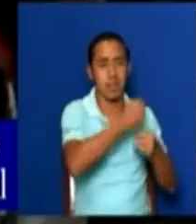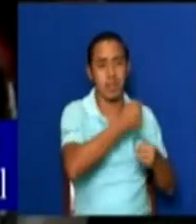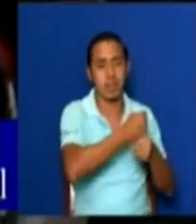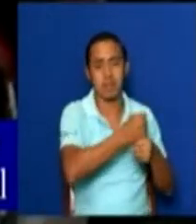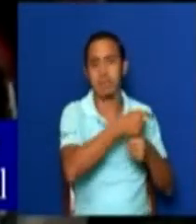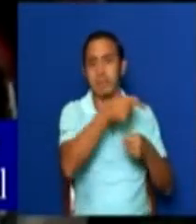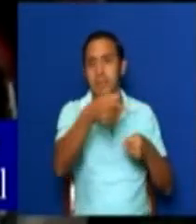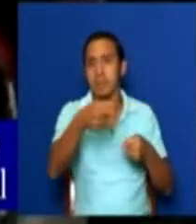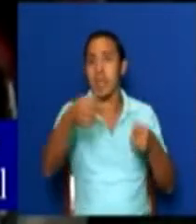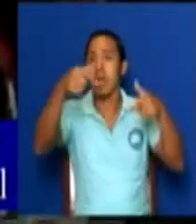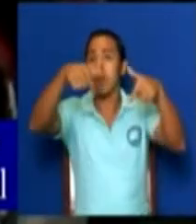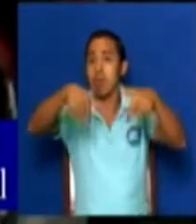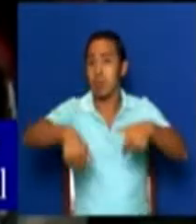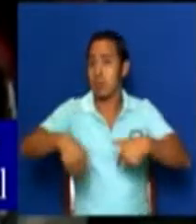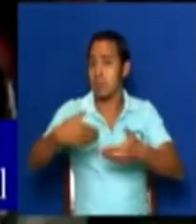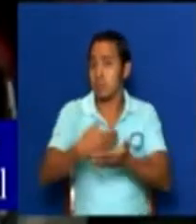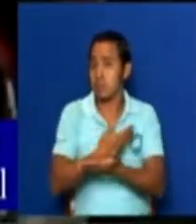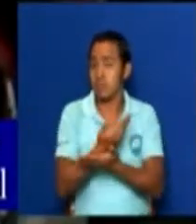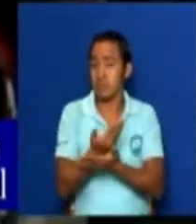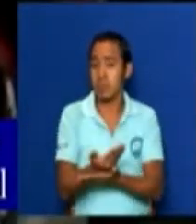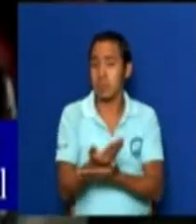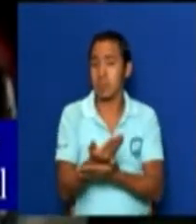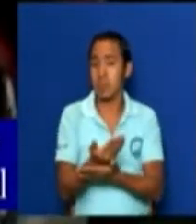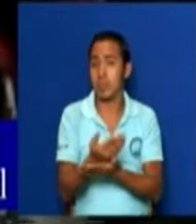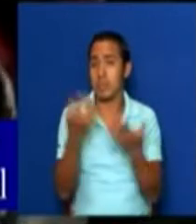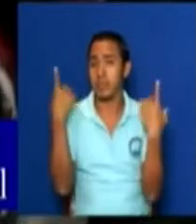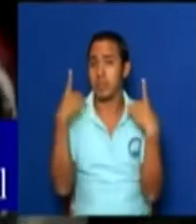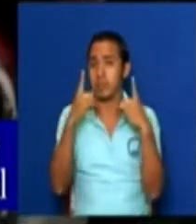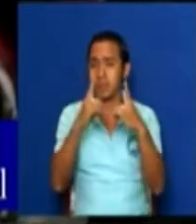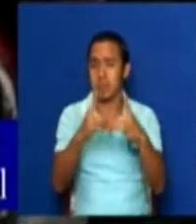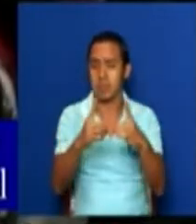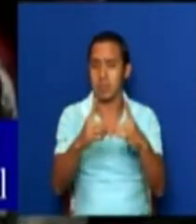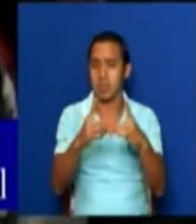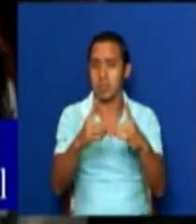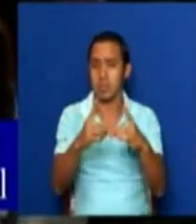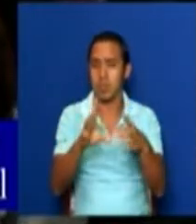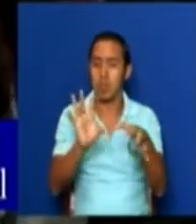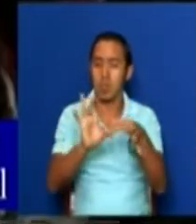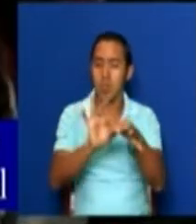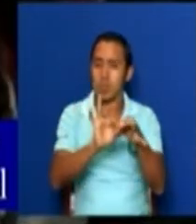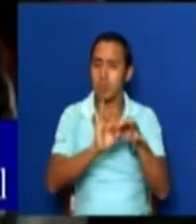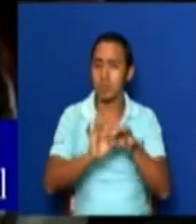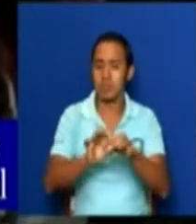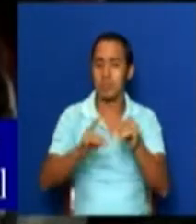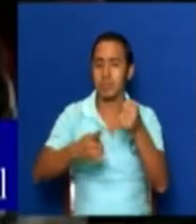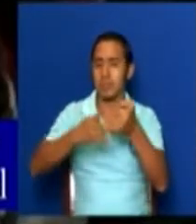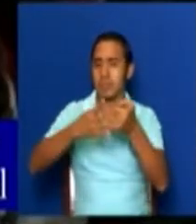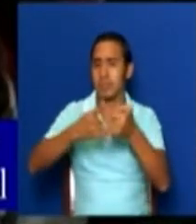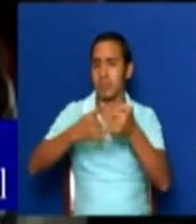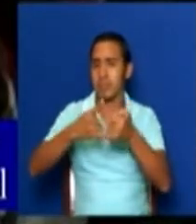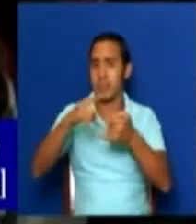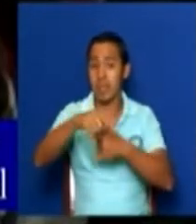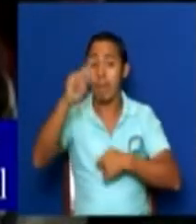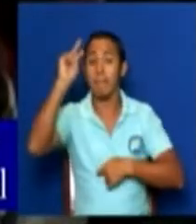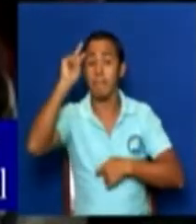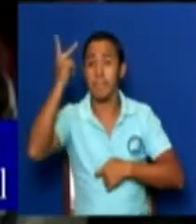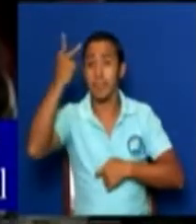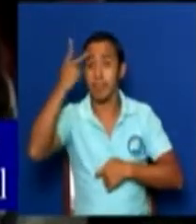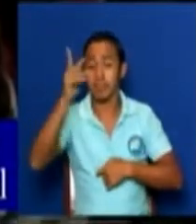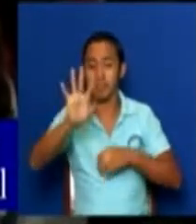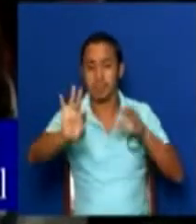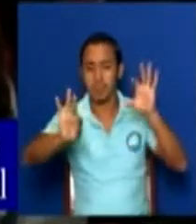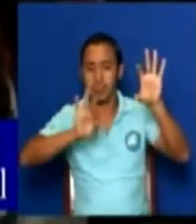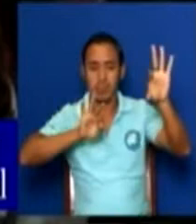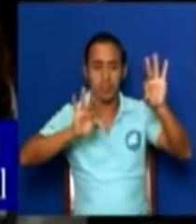institución hay ahora una dirección o unidad de género. Hay una política de